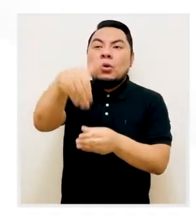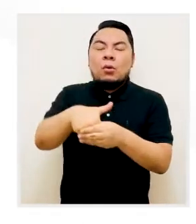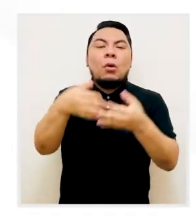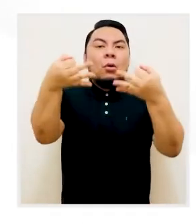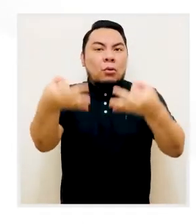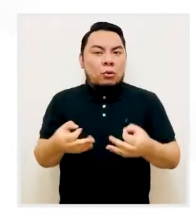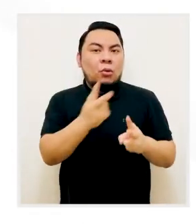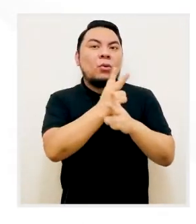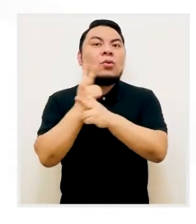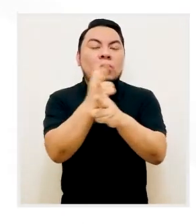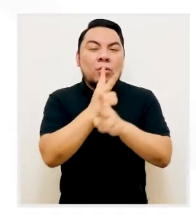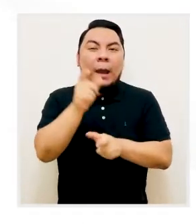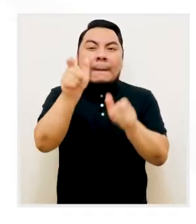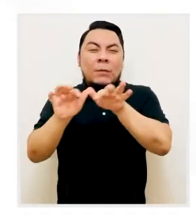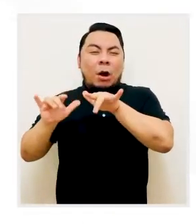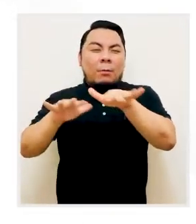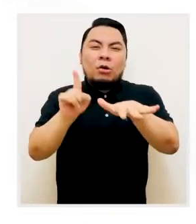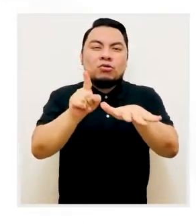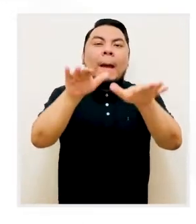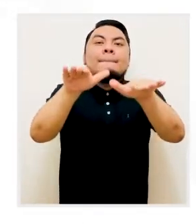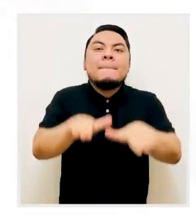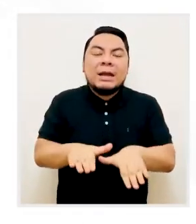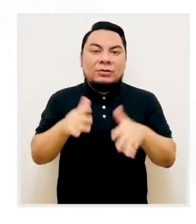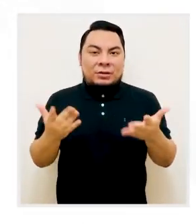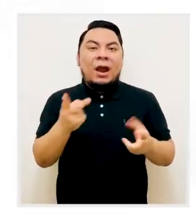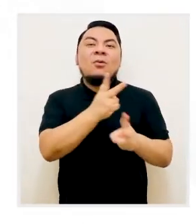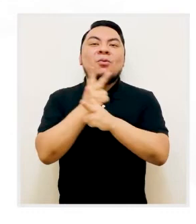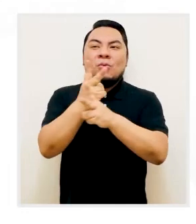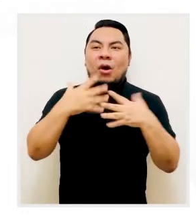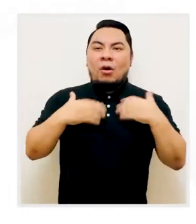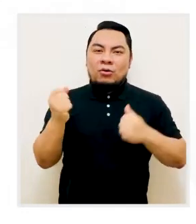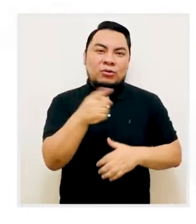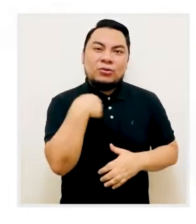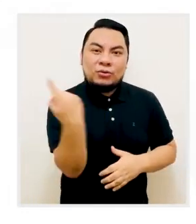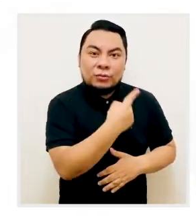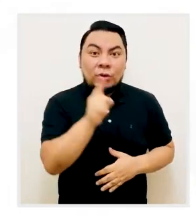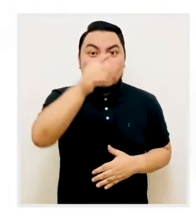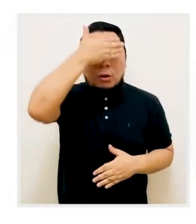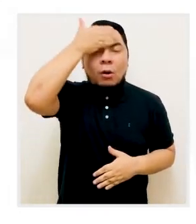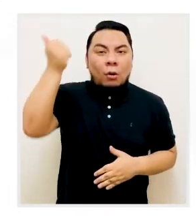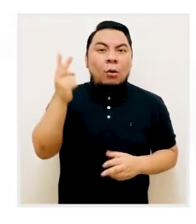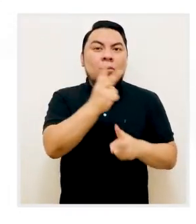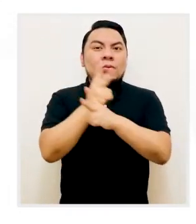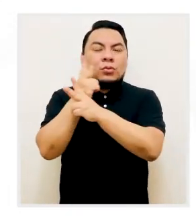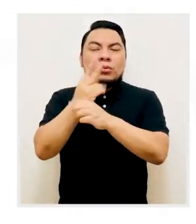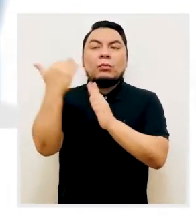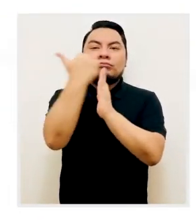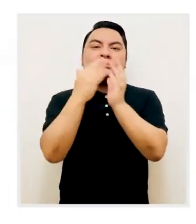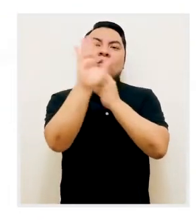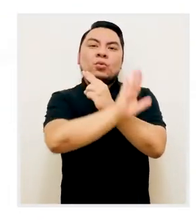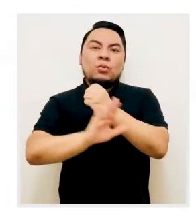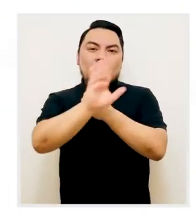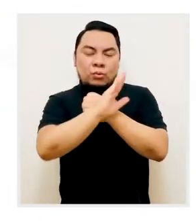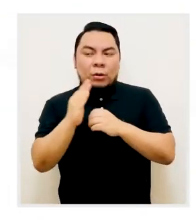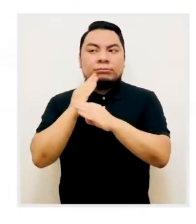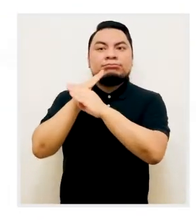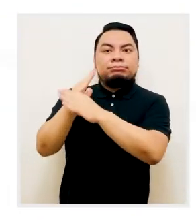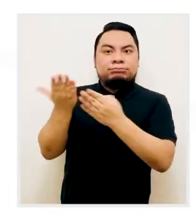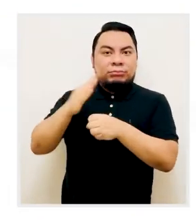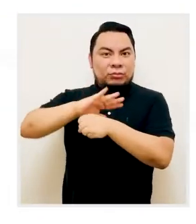ambiente saludable y sin aglomeraciones. Así cuidamos nuestra salud. No olvides cumplir con las medidas